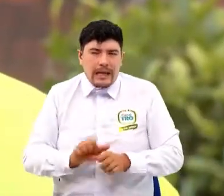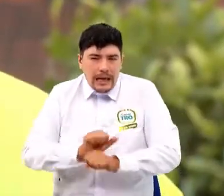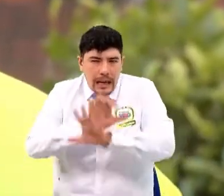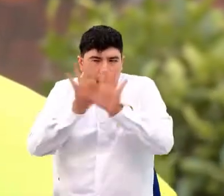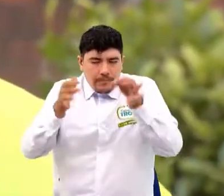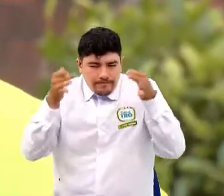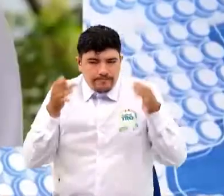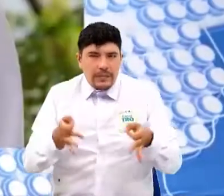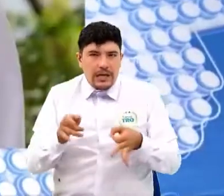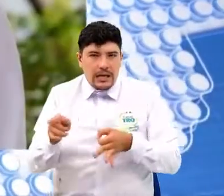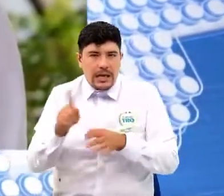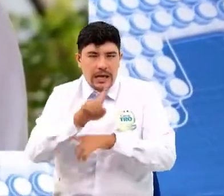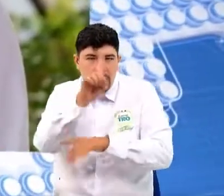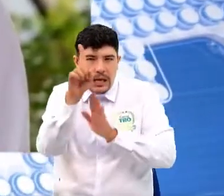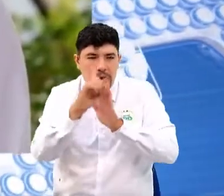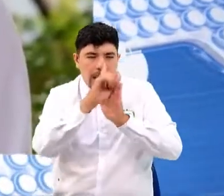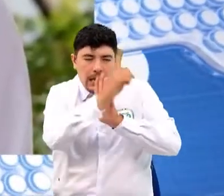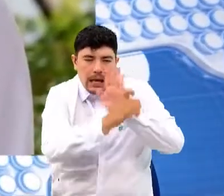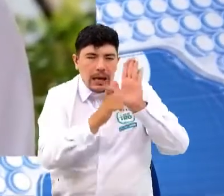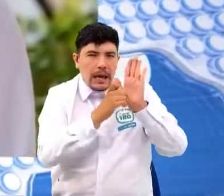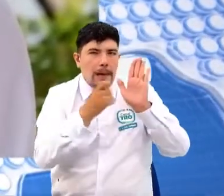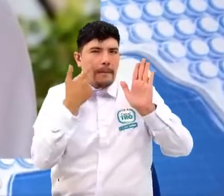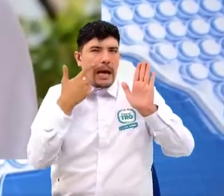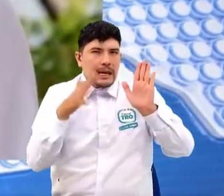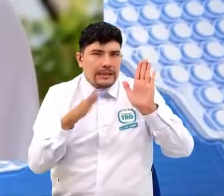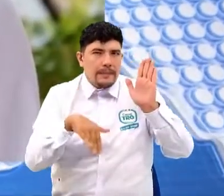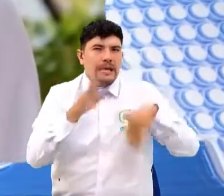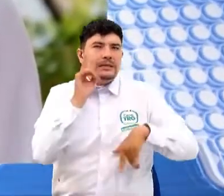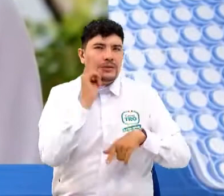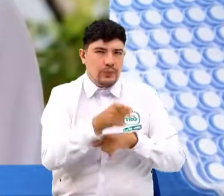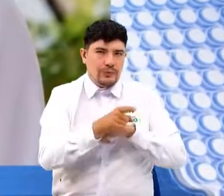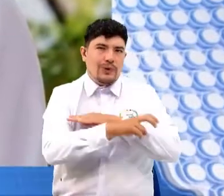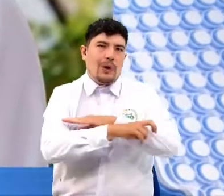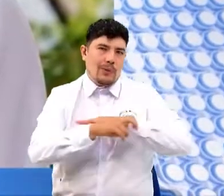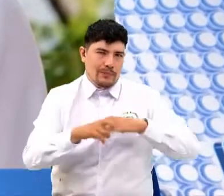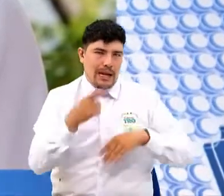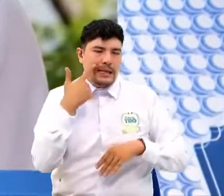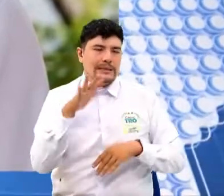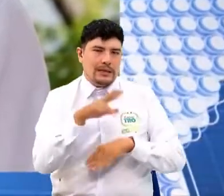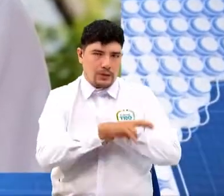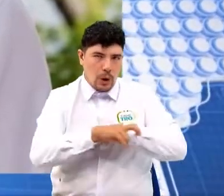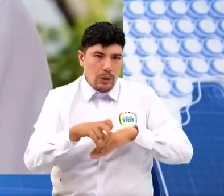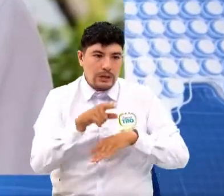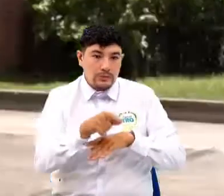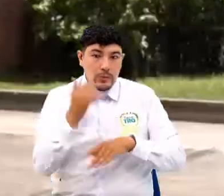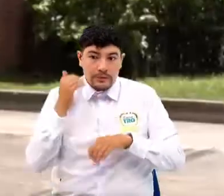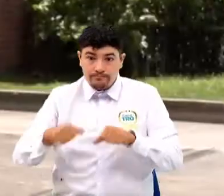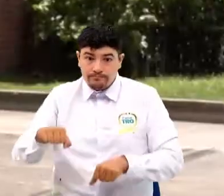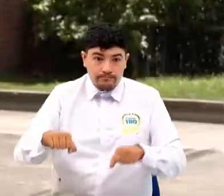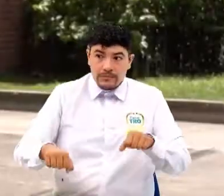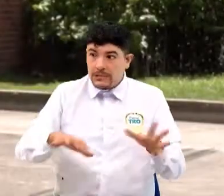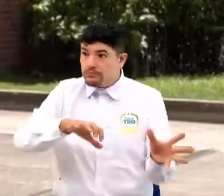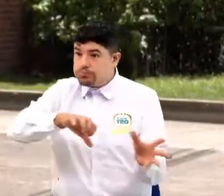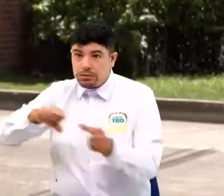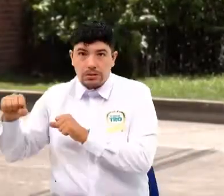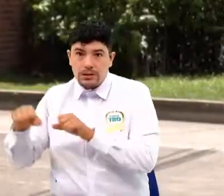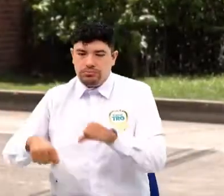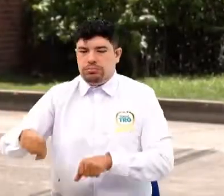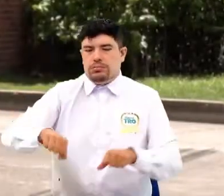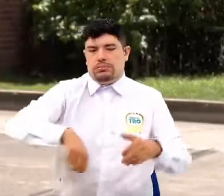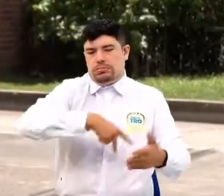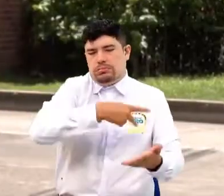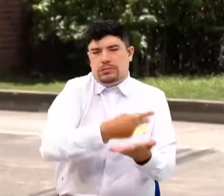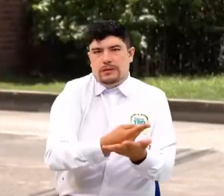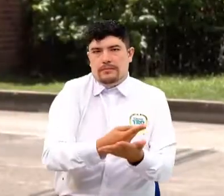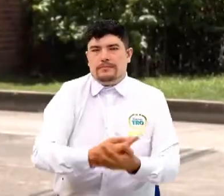que la hipótesis de un posible hurto es la que ha cobrado más fuerza en esta investigación. Pues esperamos que toda la colaboración de